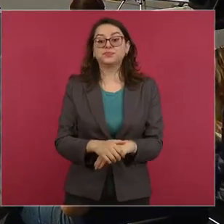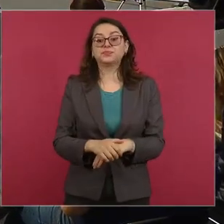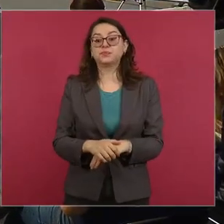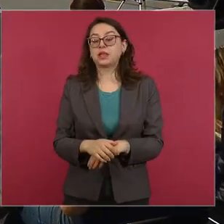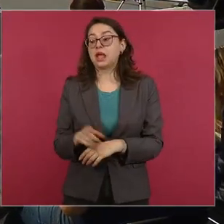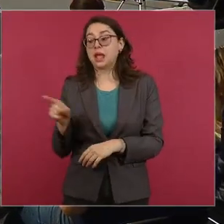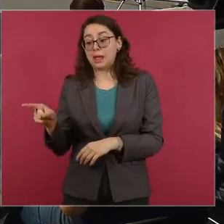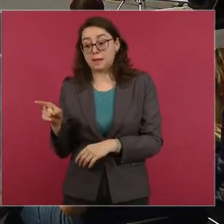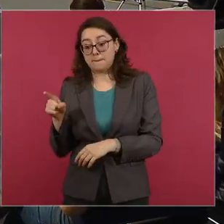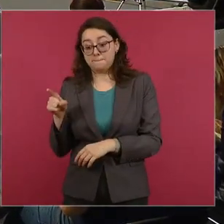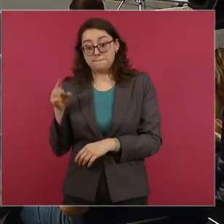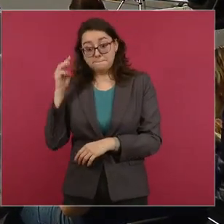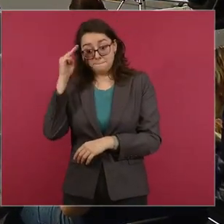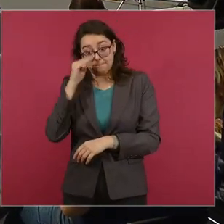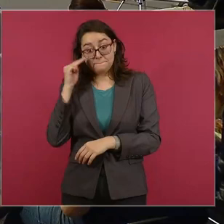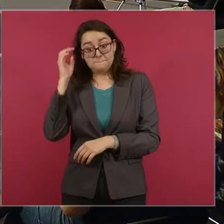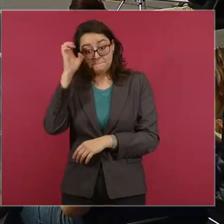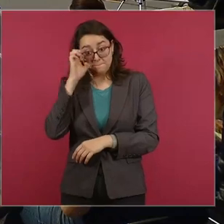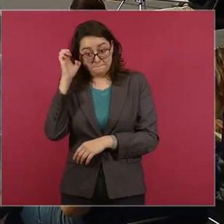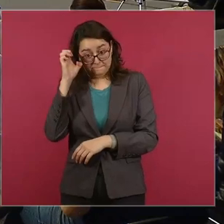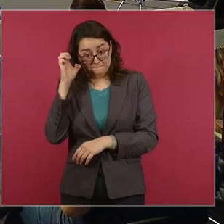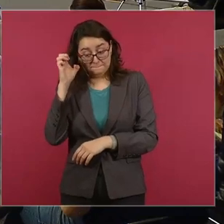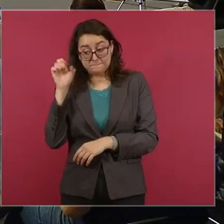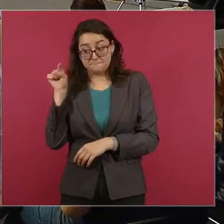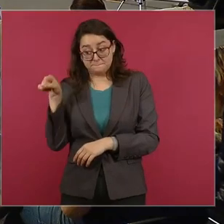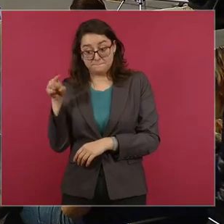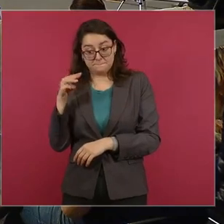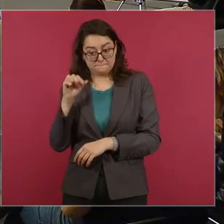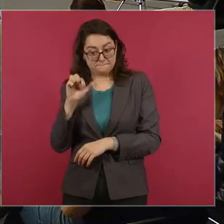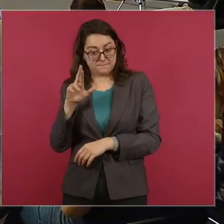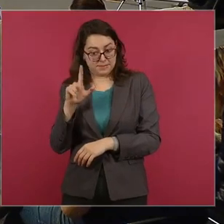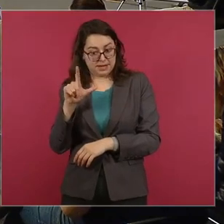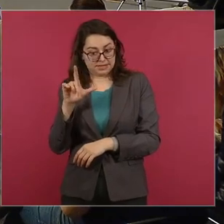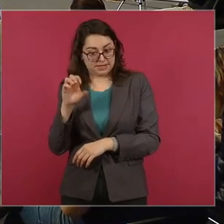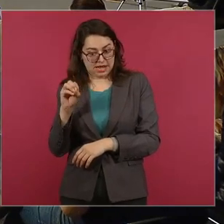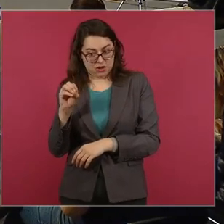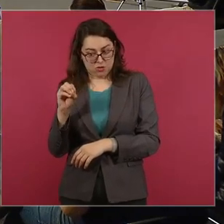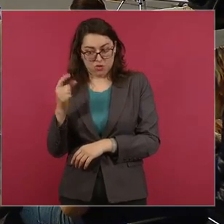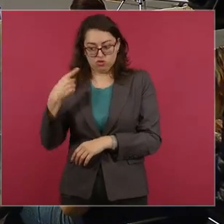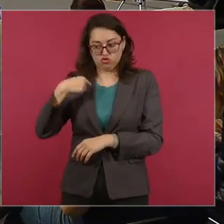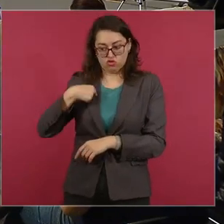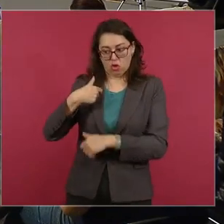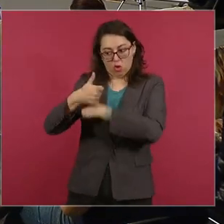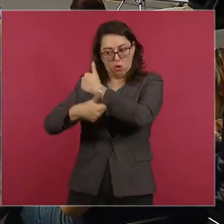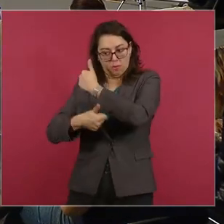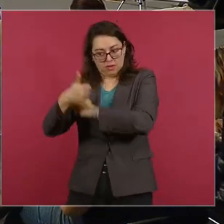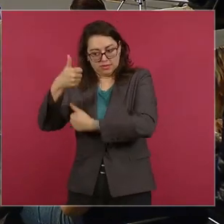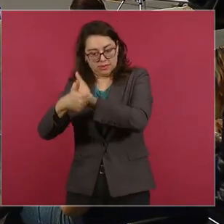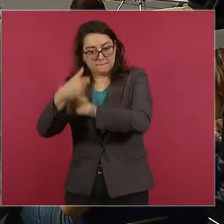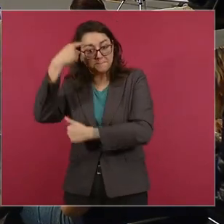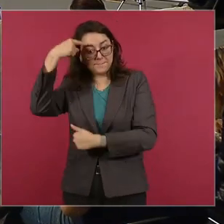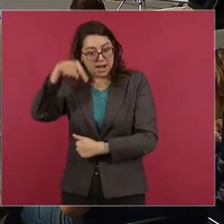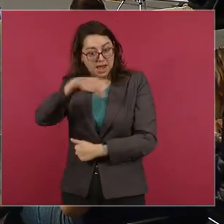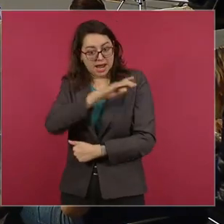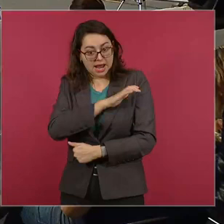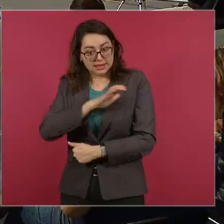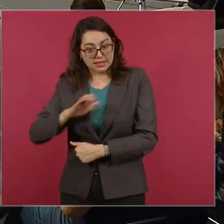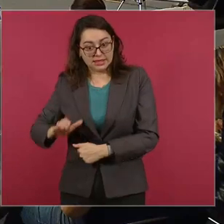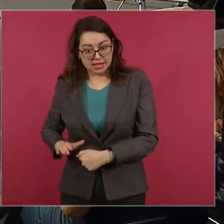definitiva para ver si quedaba Marcelo o yo como candidato